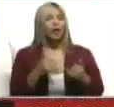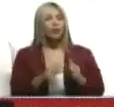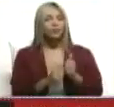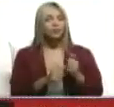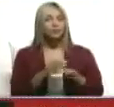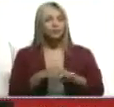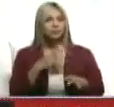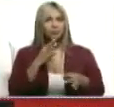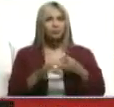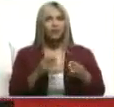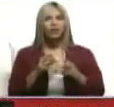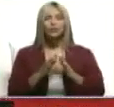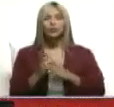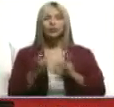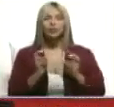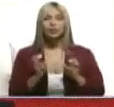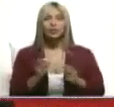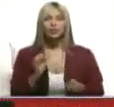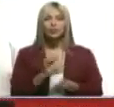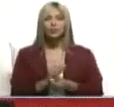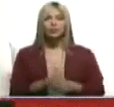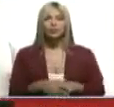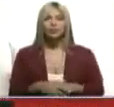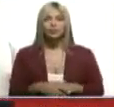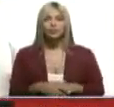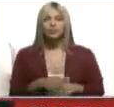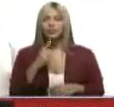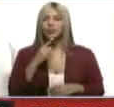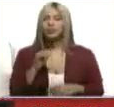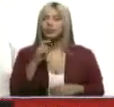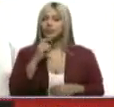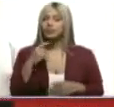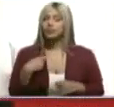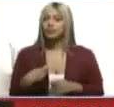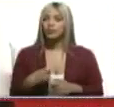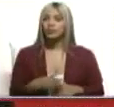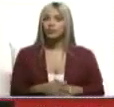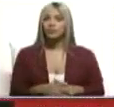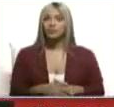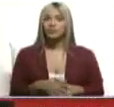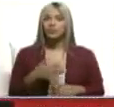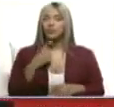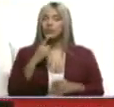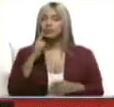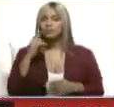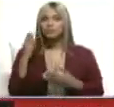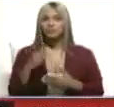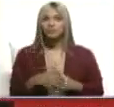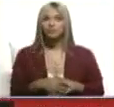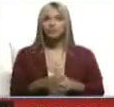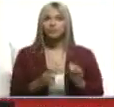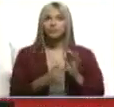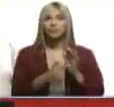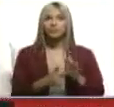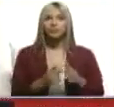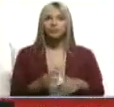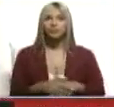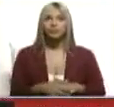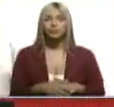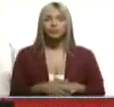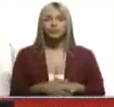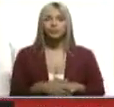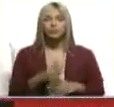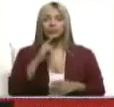tema de las penalidades o de las penas, ¿no?, que debiesen pagar, quisiéramos que, a ver si el equipo lo tiene allí presente para ponerlo. El